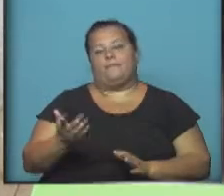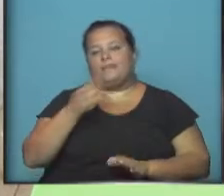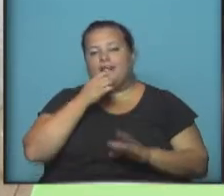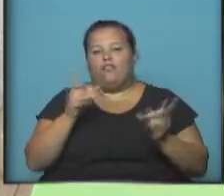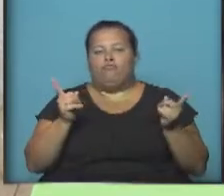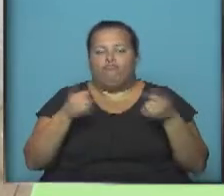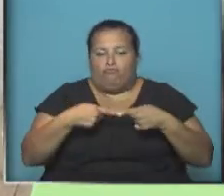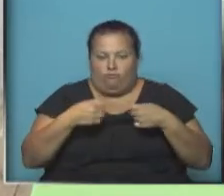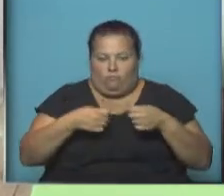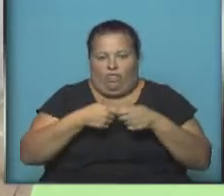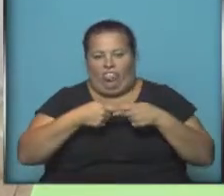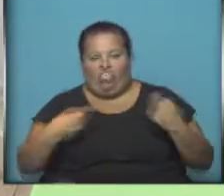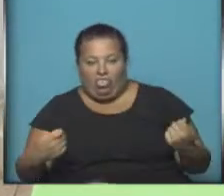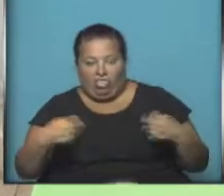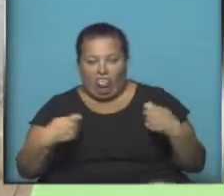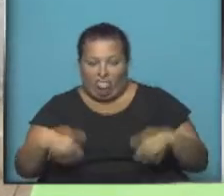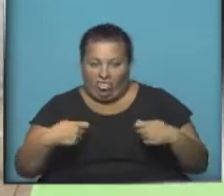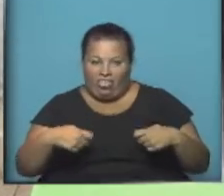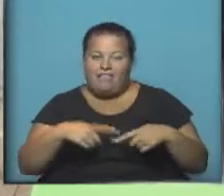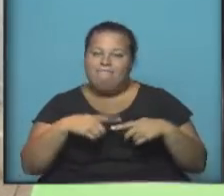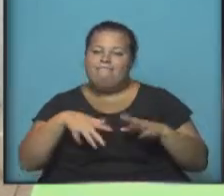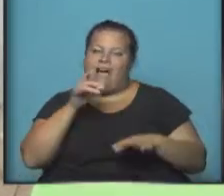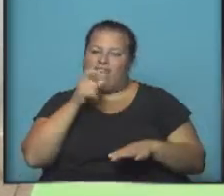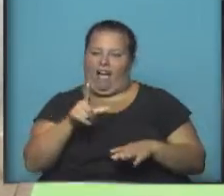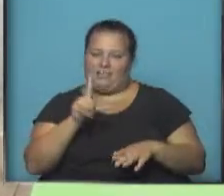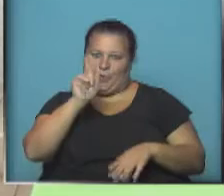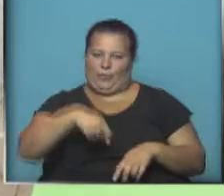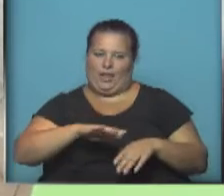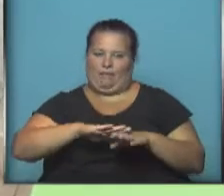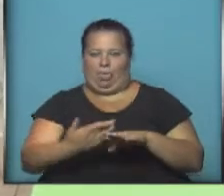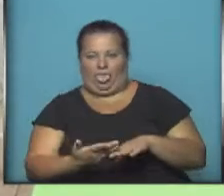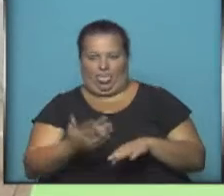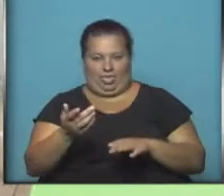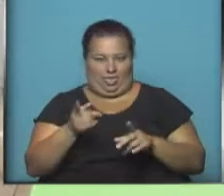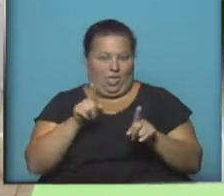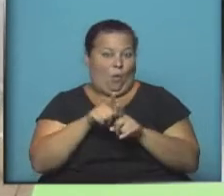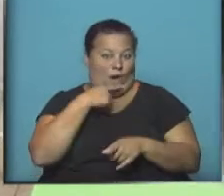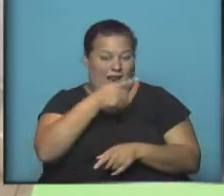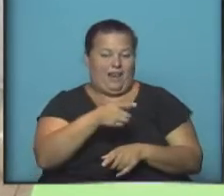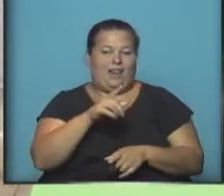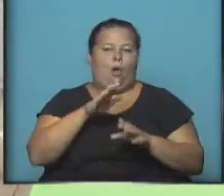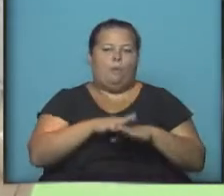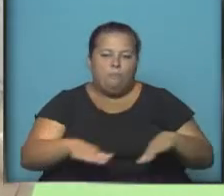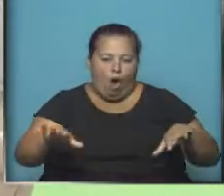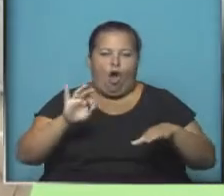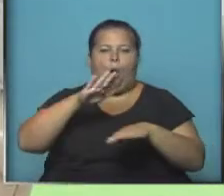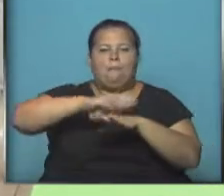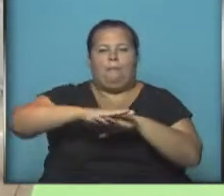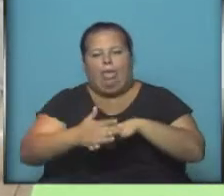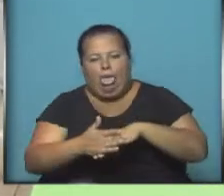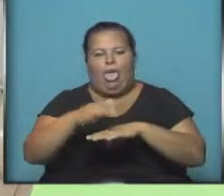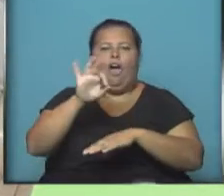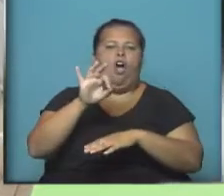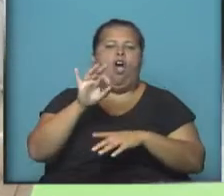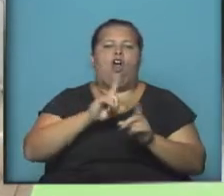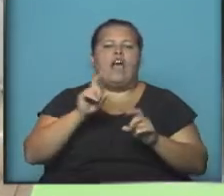cicatrizan de esa forma, estirados, tienen mayor facilidad de torcerse, como vos decís, con un pozo o pisando mal, o sea, sin